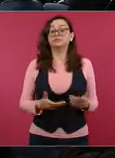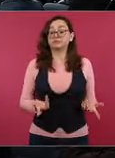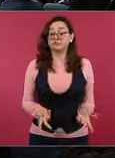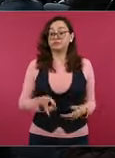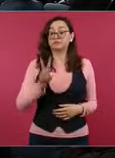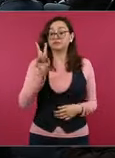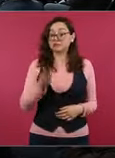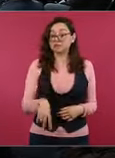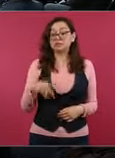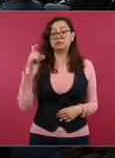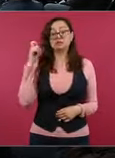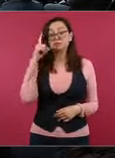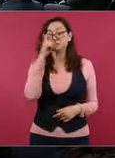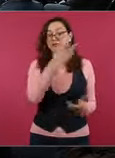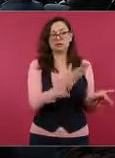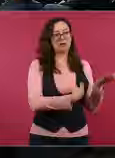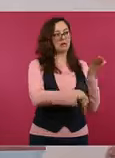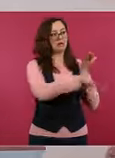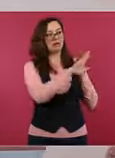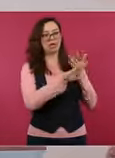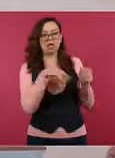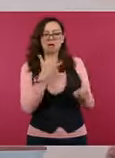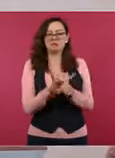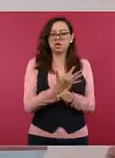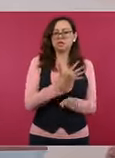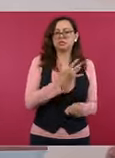enfrentamos problemas,